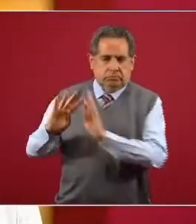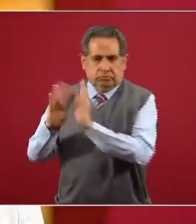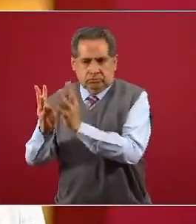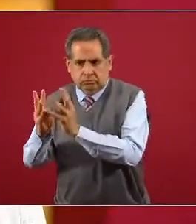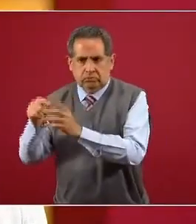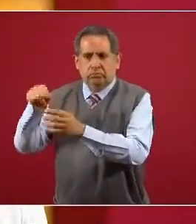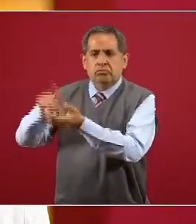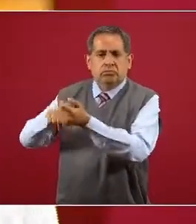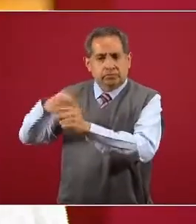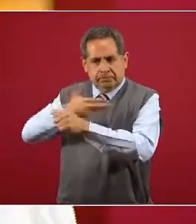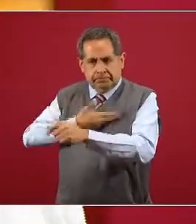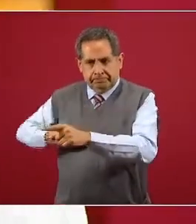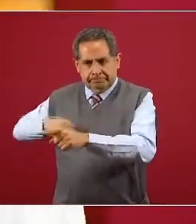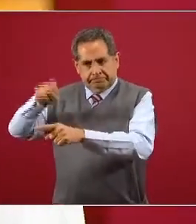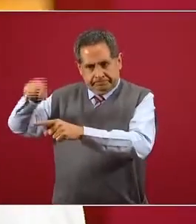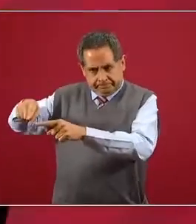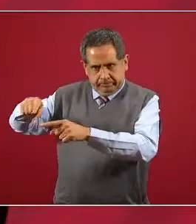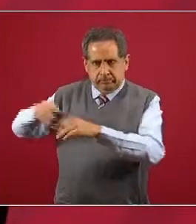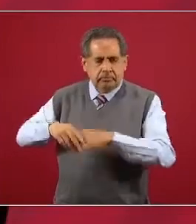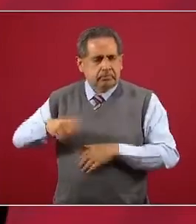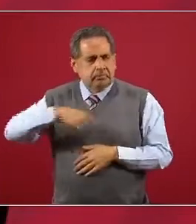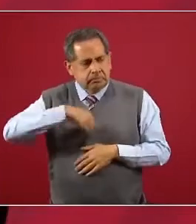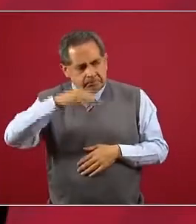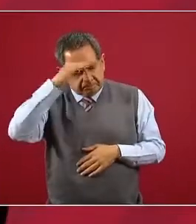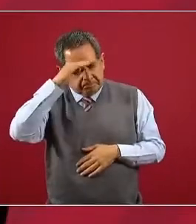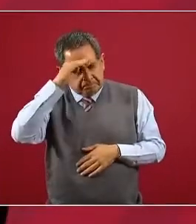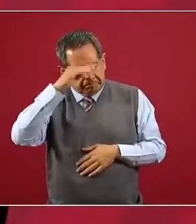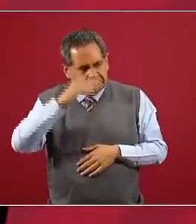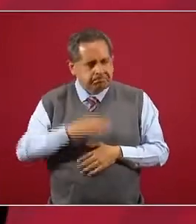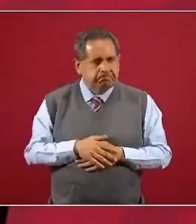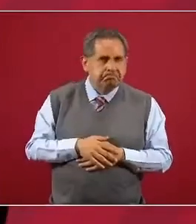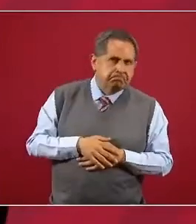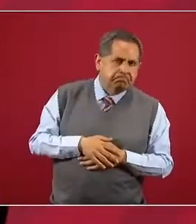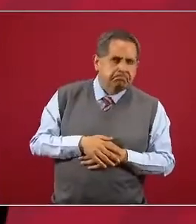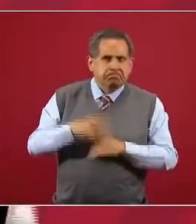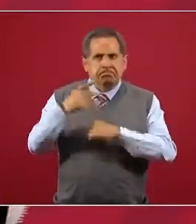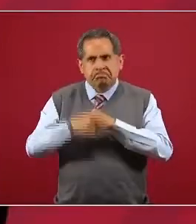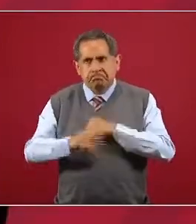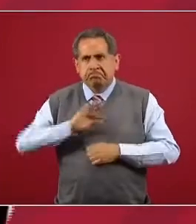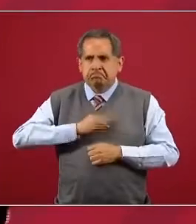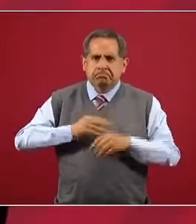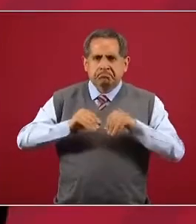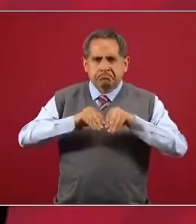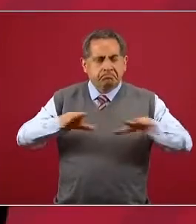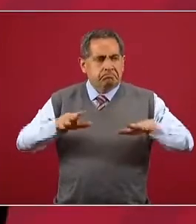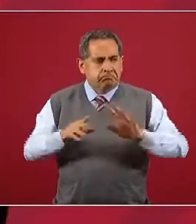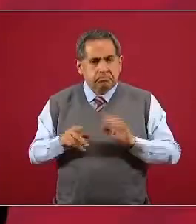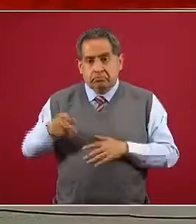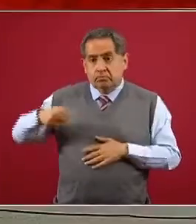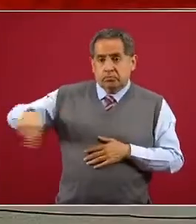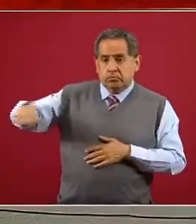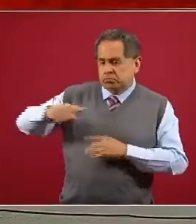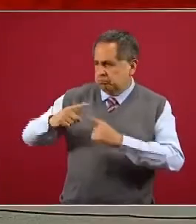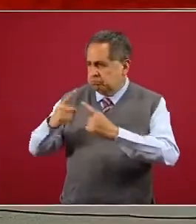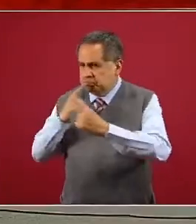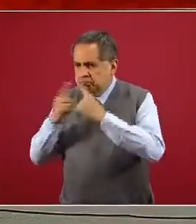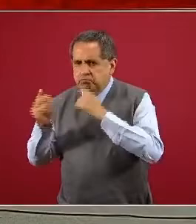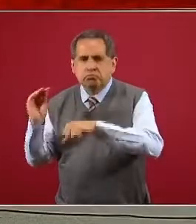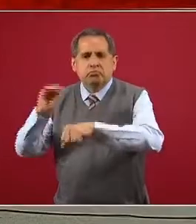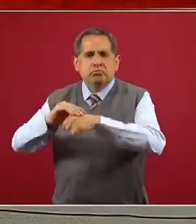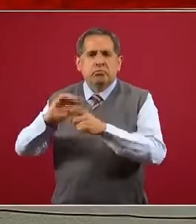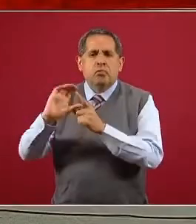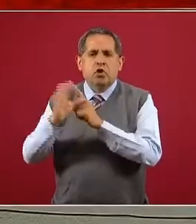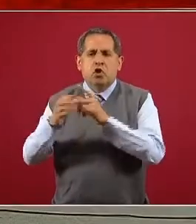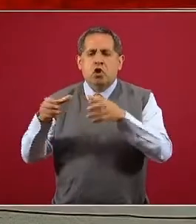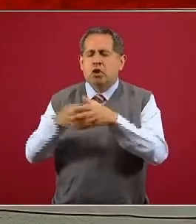su presidente tomaron en cuenta el riesgo epidémico, constituyeron un consejo o comité,